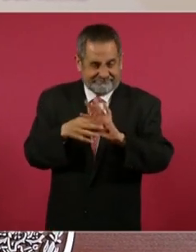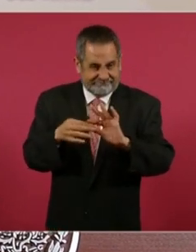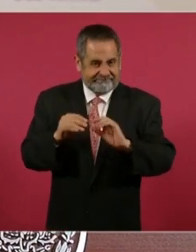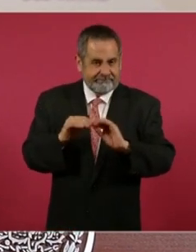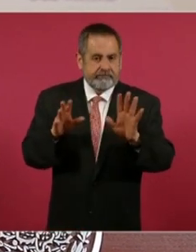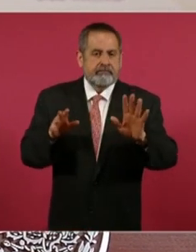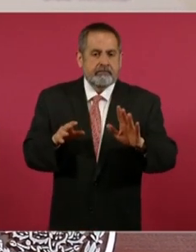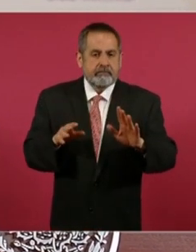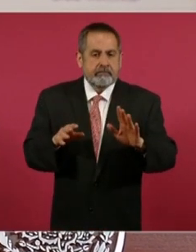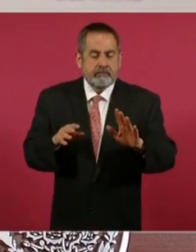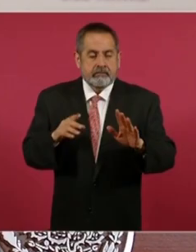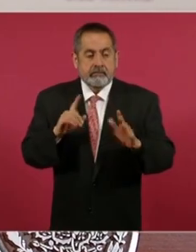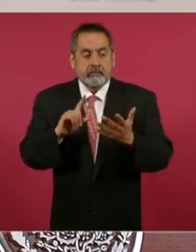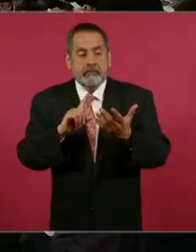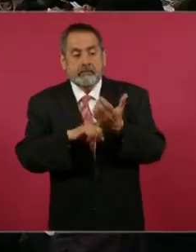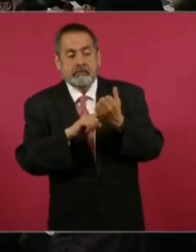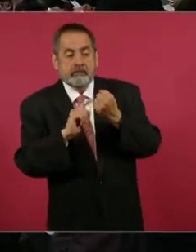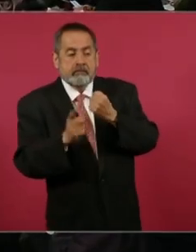a otro nivel